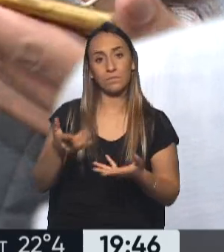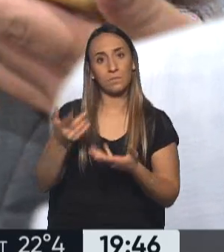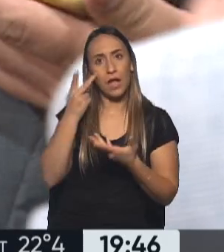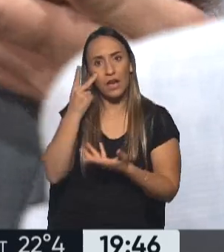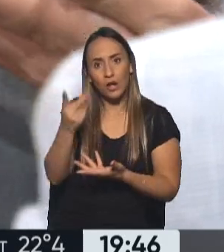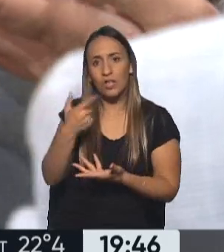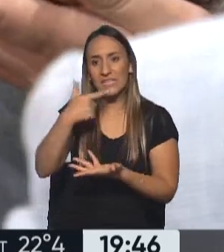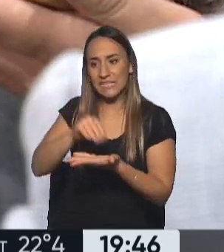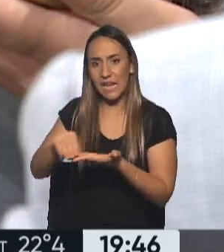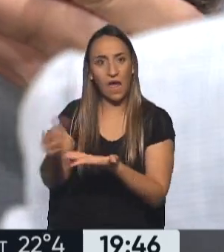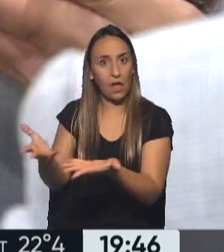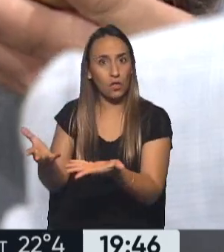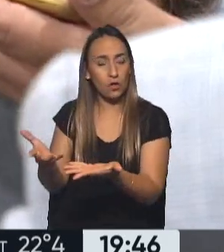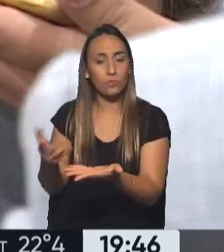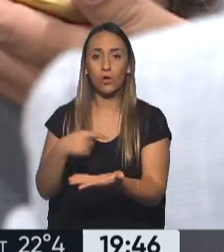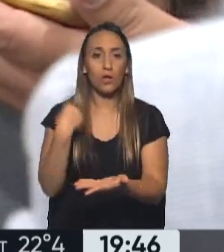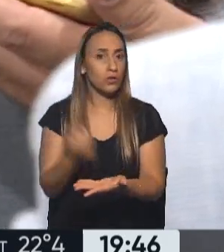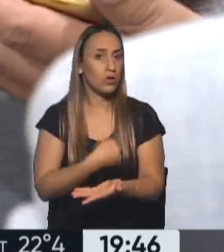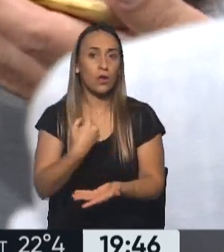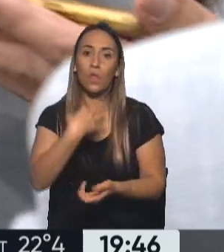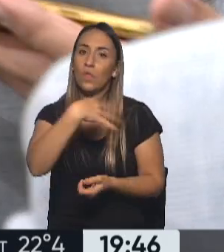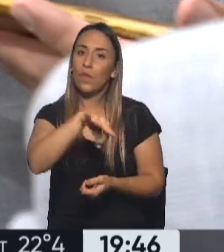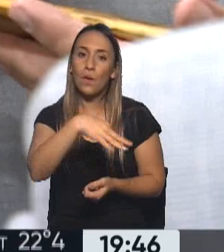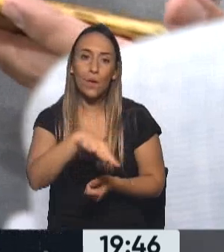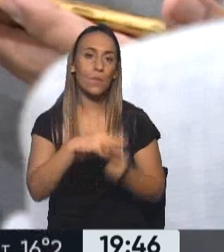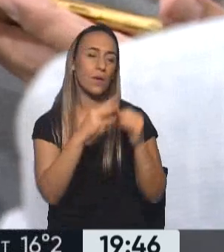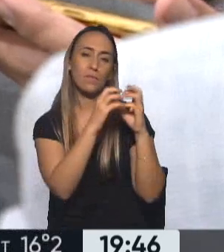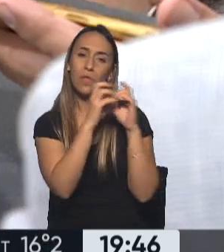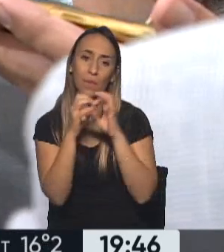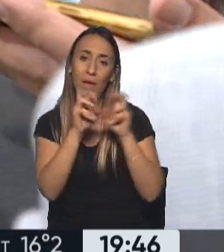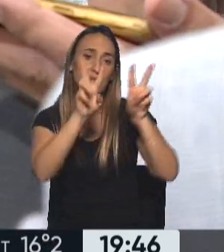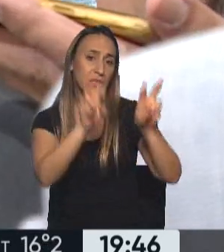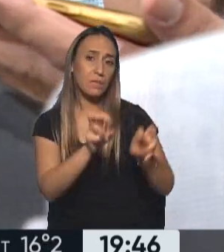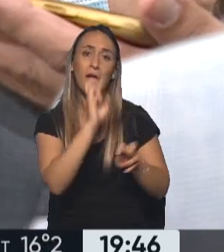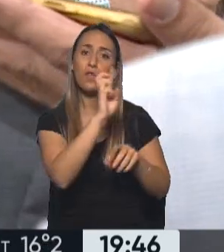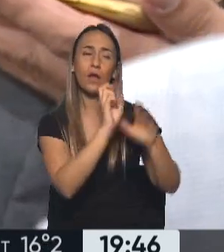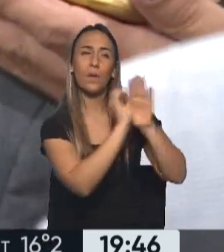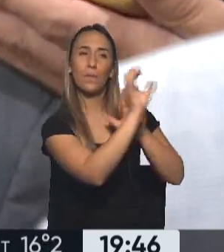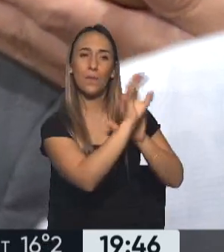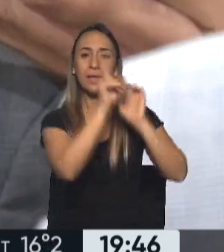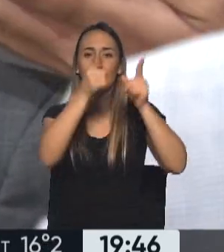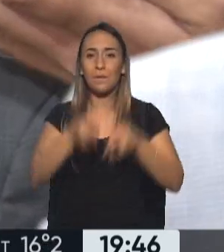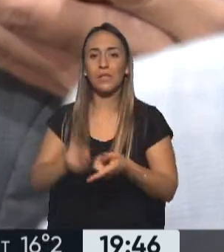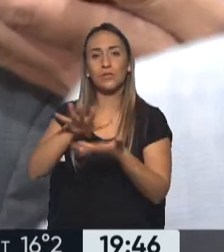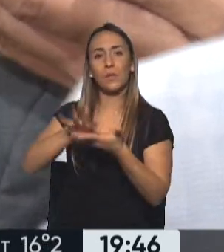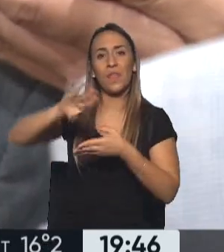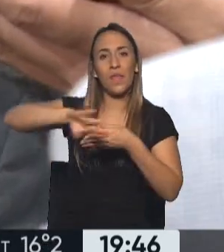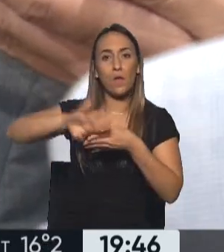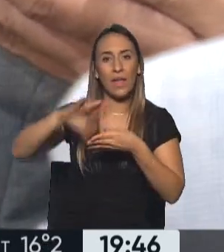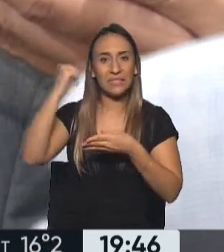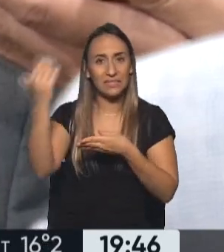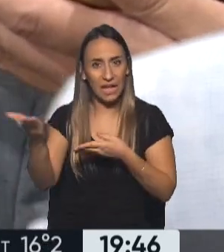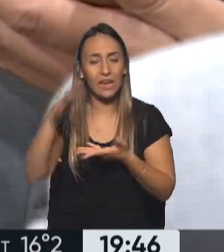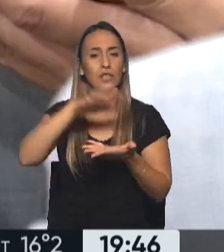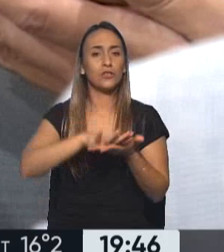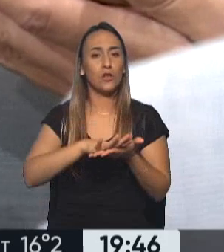tiene que estar, que es debatir los problemas de la fuga de capitales, el problema de la deuda externa del país, el problema del acuerdo con